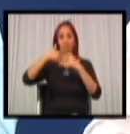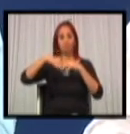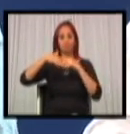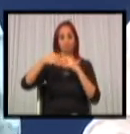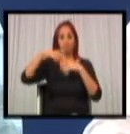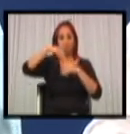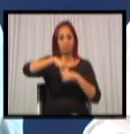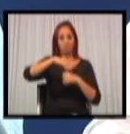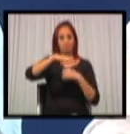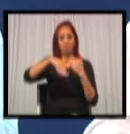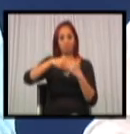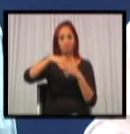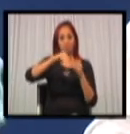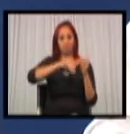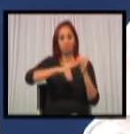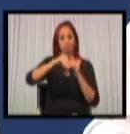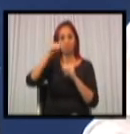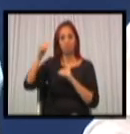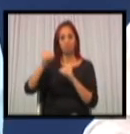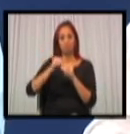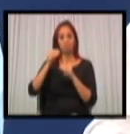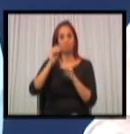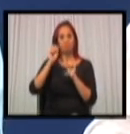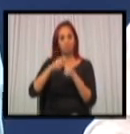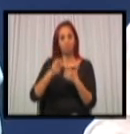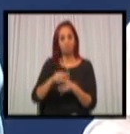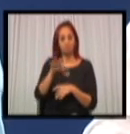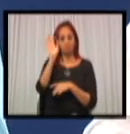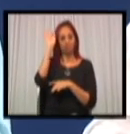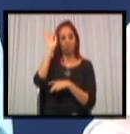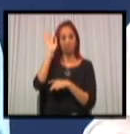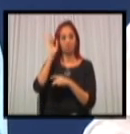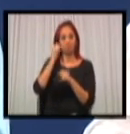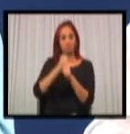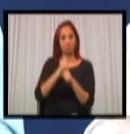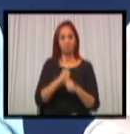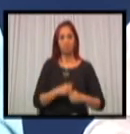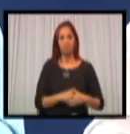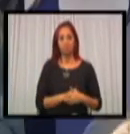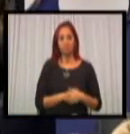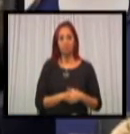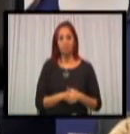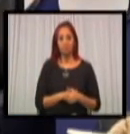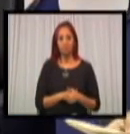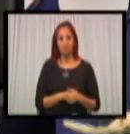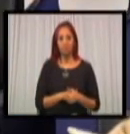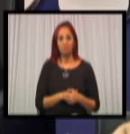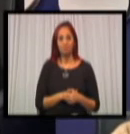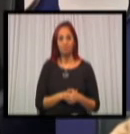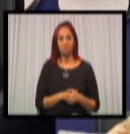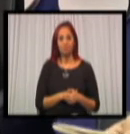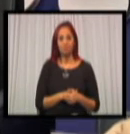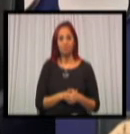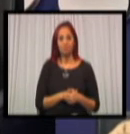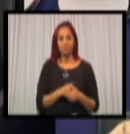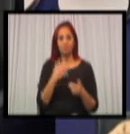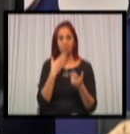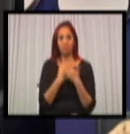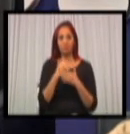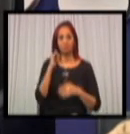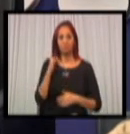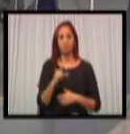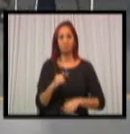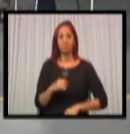se instalen y todos los jóvenes de San Mateo puedan encontrar un puesto de trabajo. Don Javier. Sí, mire, el tema de la